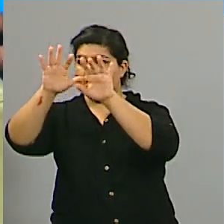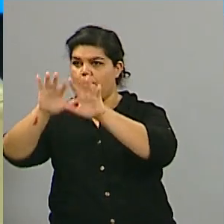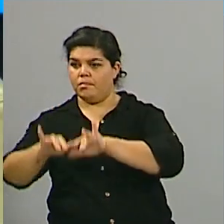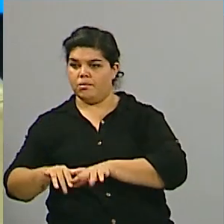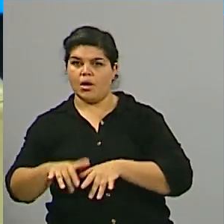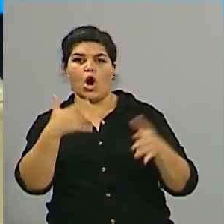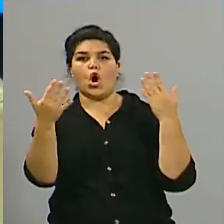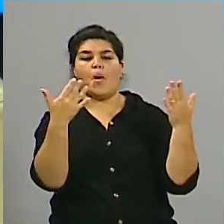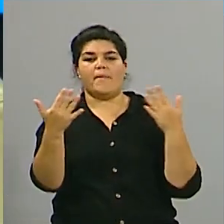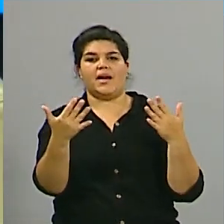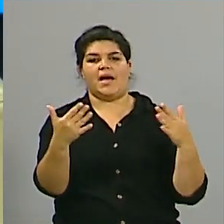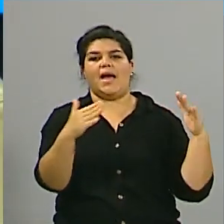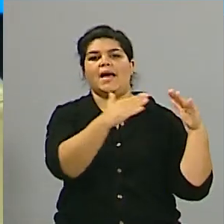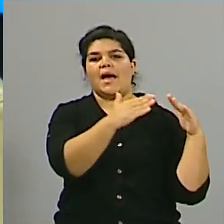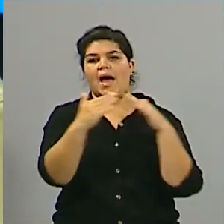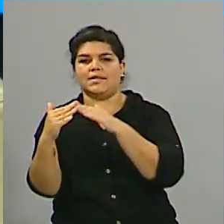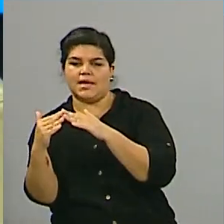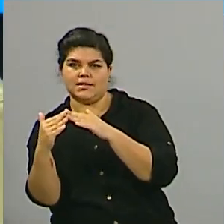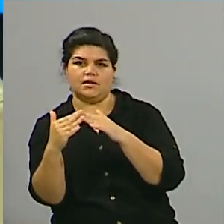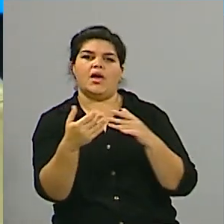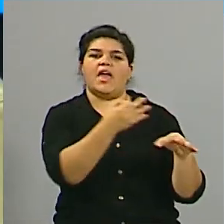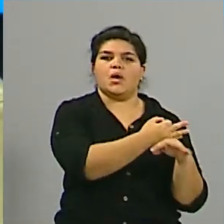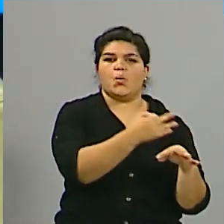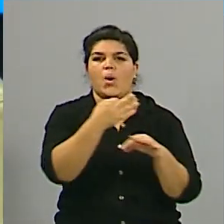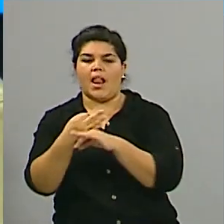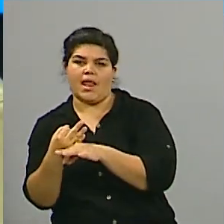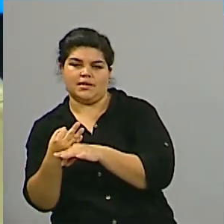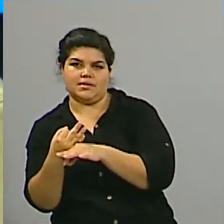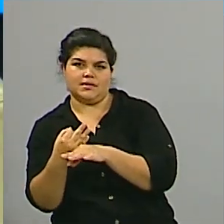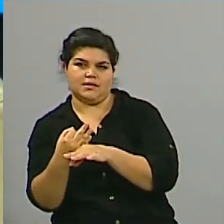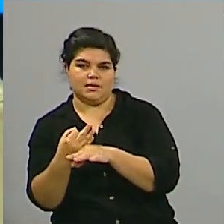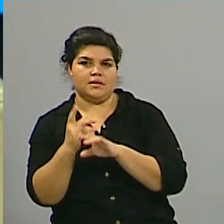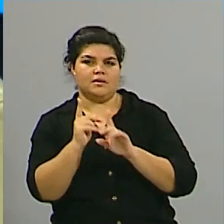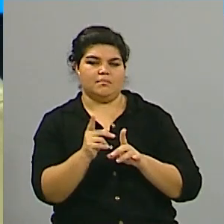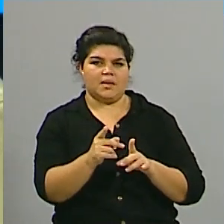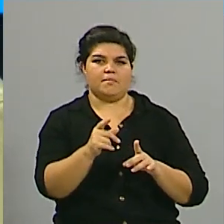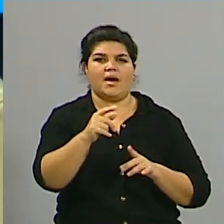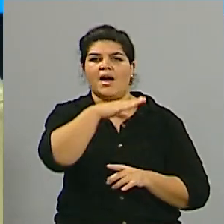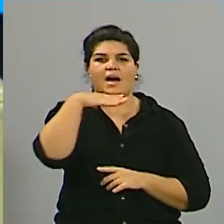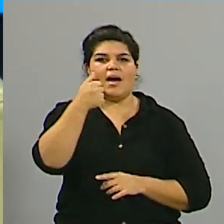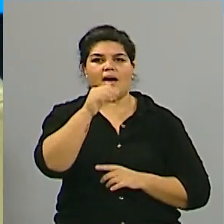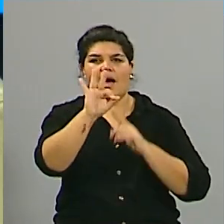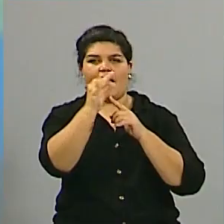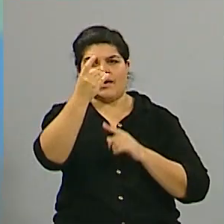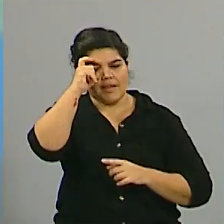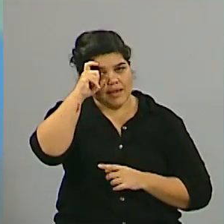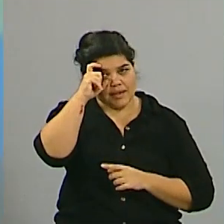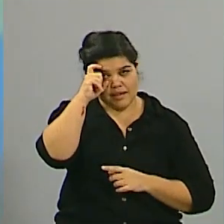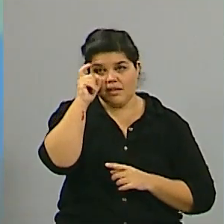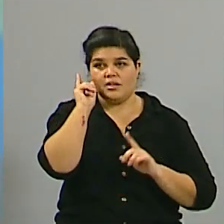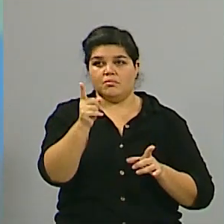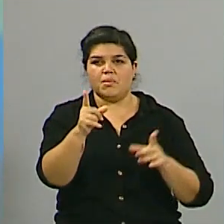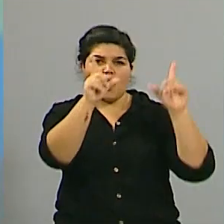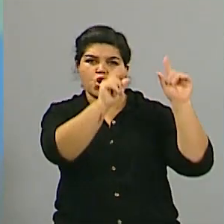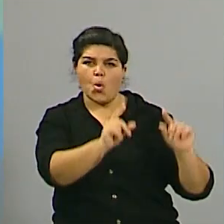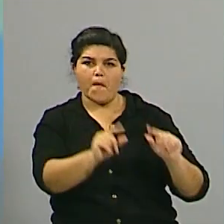en el gobierno o de escuelas construidas en el gobierno de Celso Jaque, y lo comparáramos con el gobierno de Alfredo Cornejo, de Rodolfo Suárez. No tengo los números